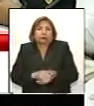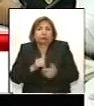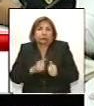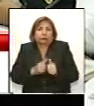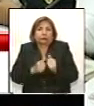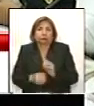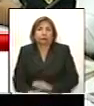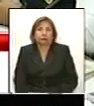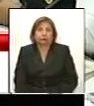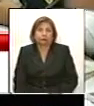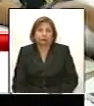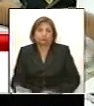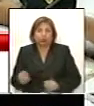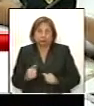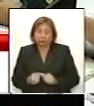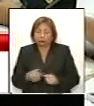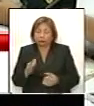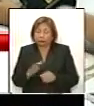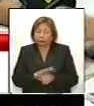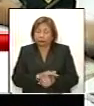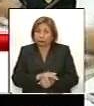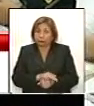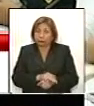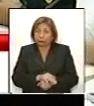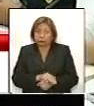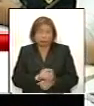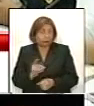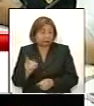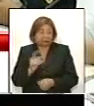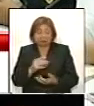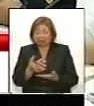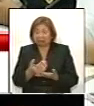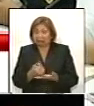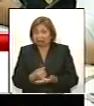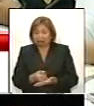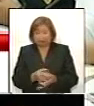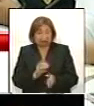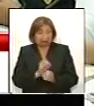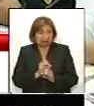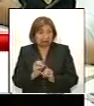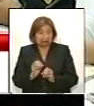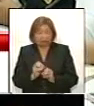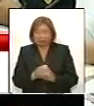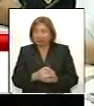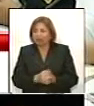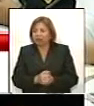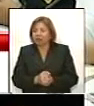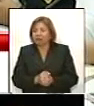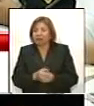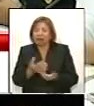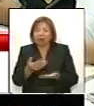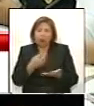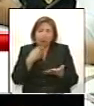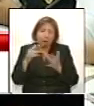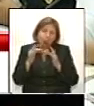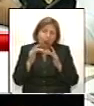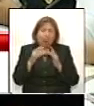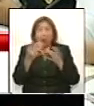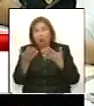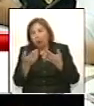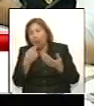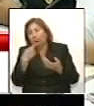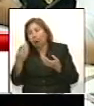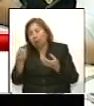seguimiento. Y en la medida en que quien llena la plataforma no recibe ningún correo de hemos recibido, nos pondremos en contacto contigo,